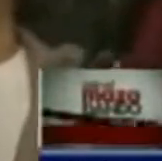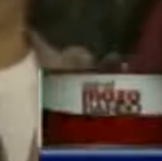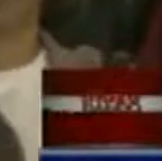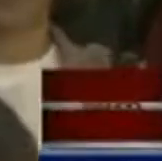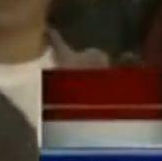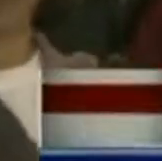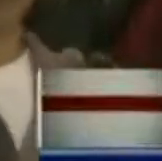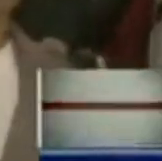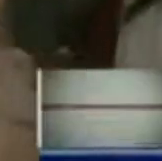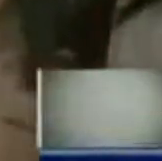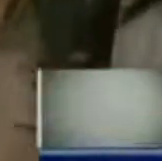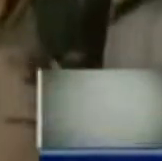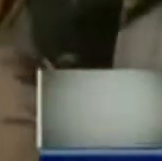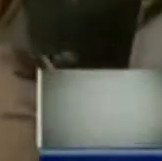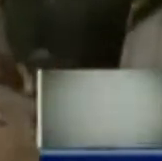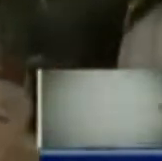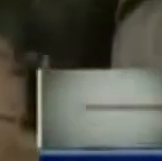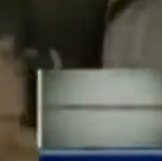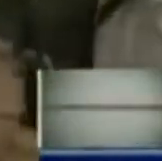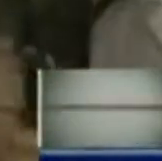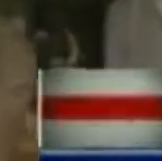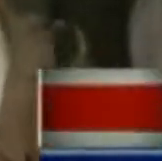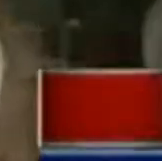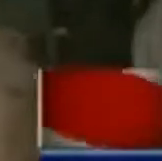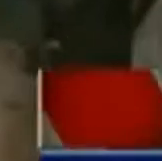dándole el camino será